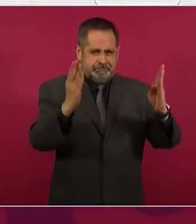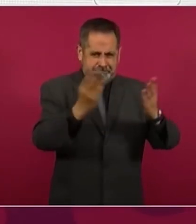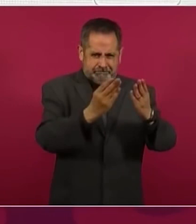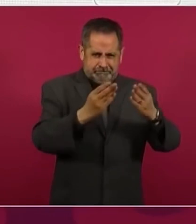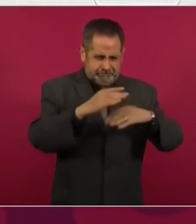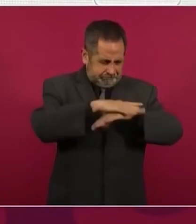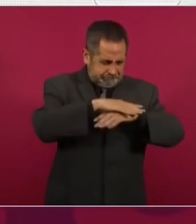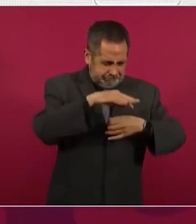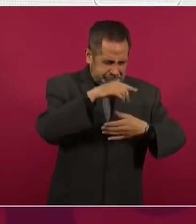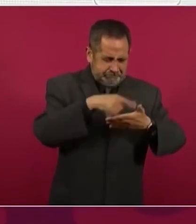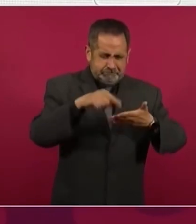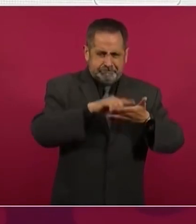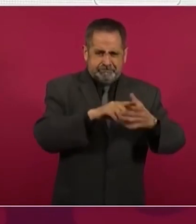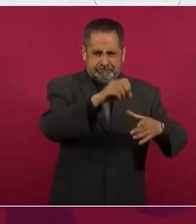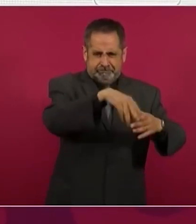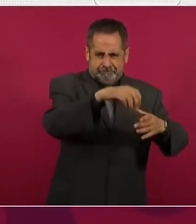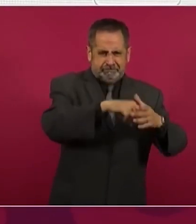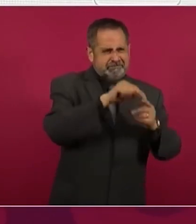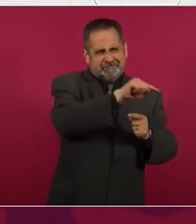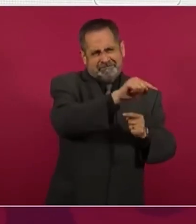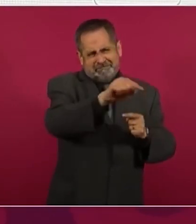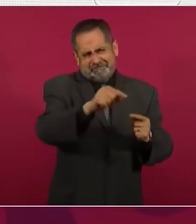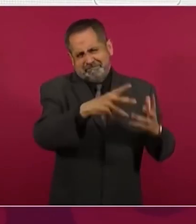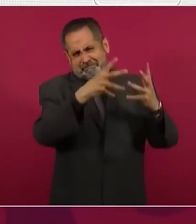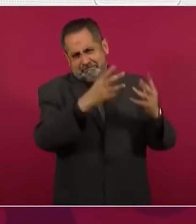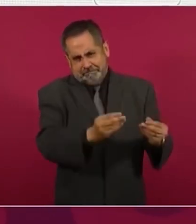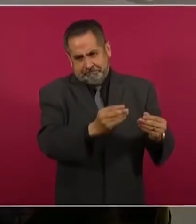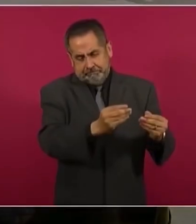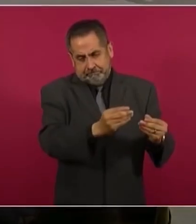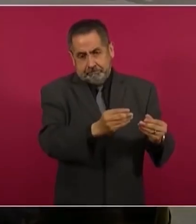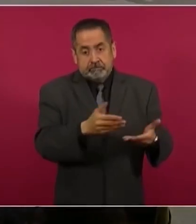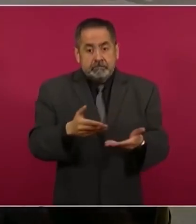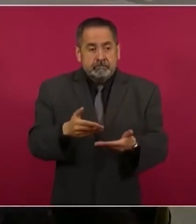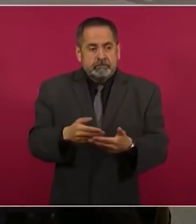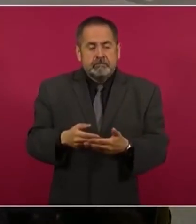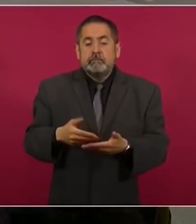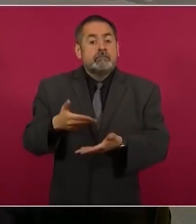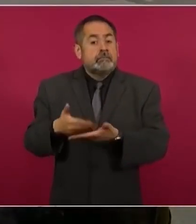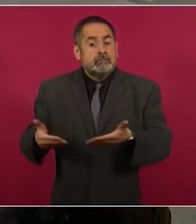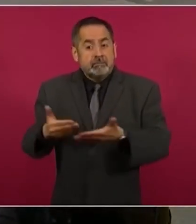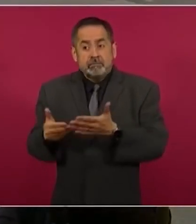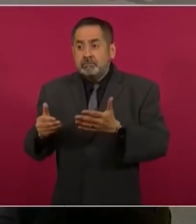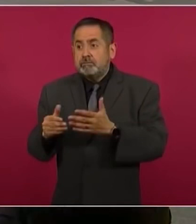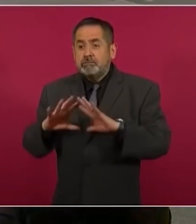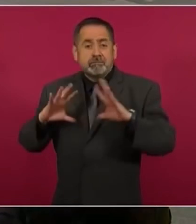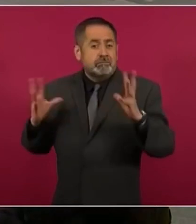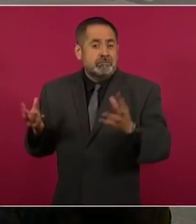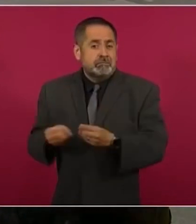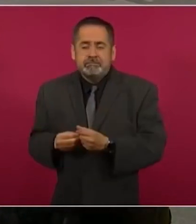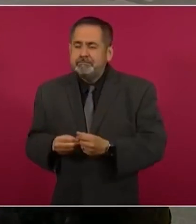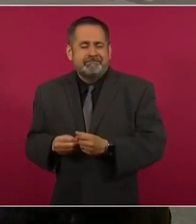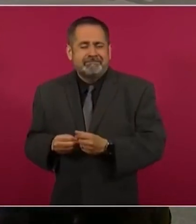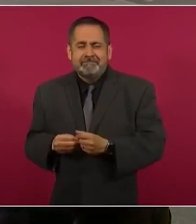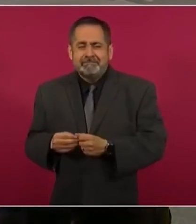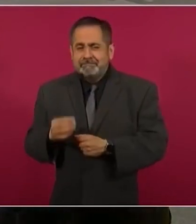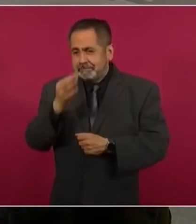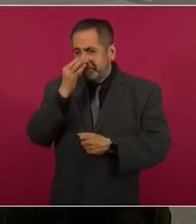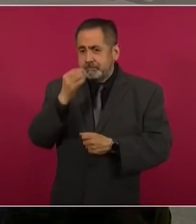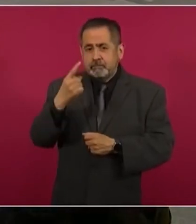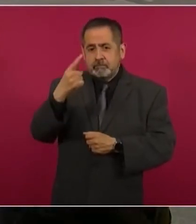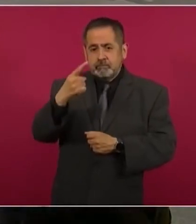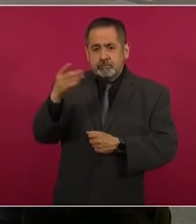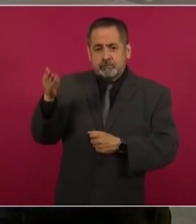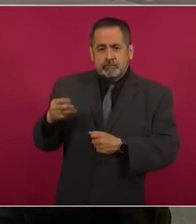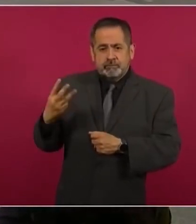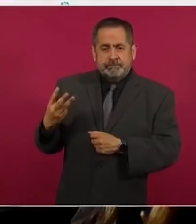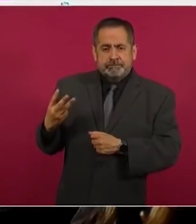todas las casillas, se instaló un tercio de las casillas.